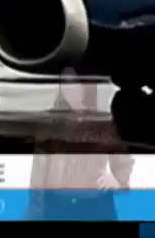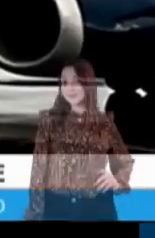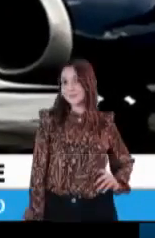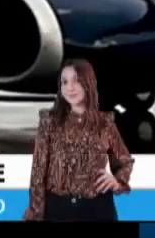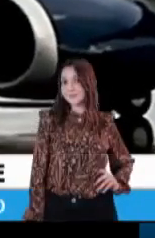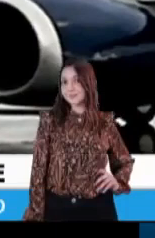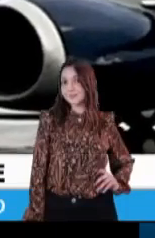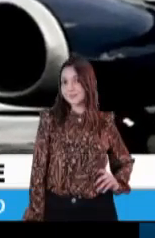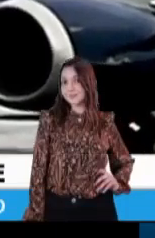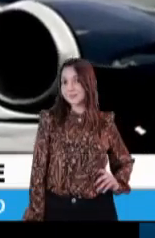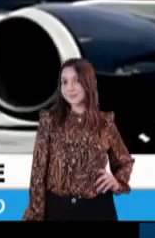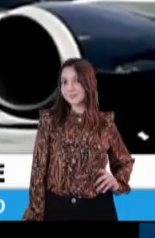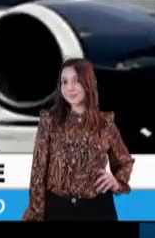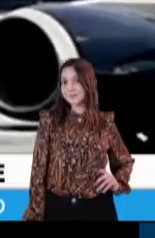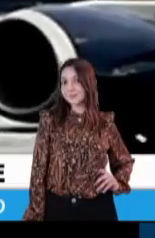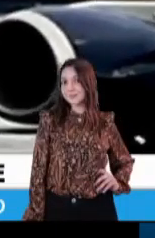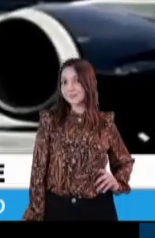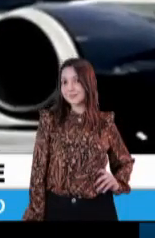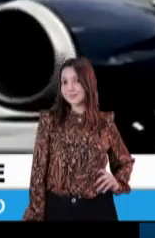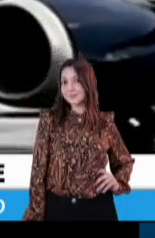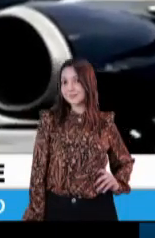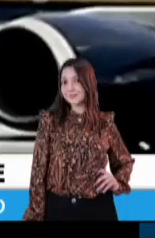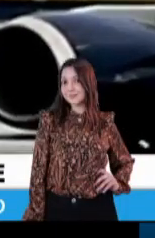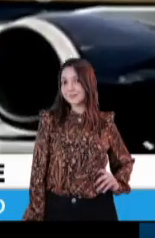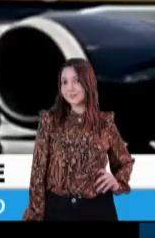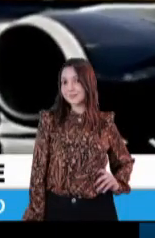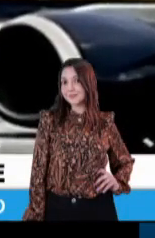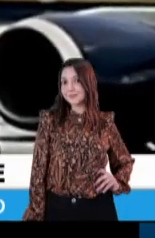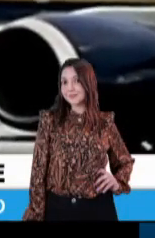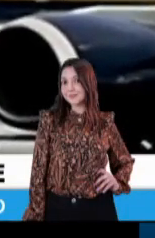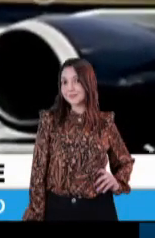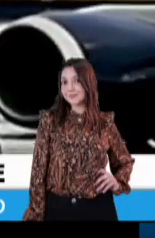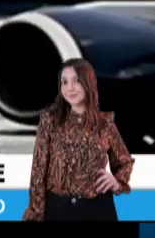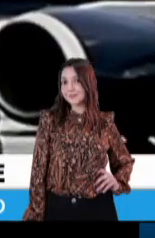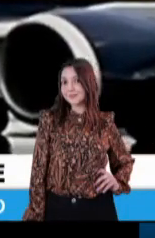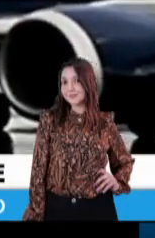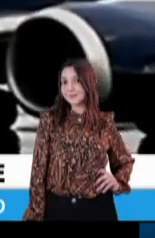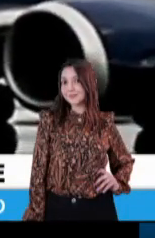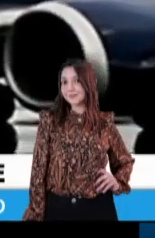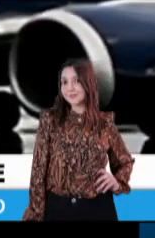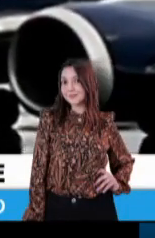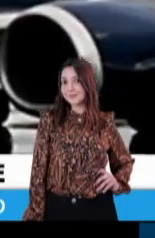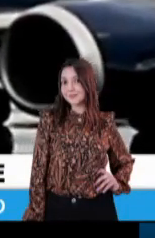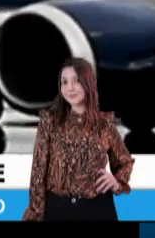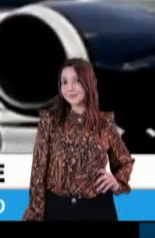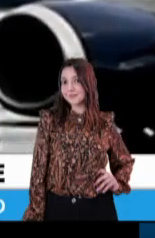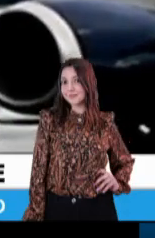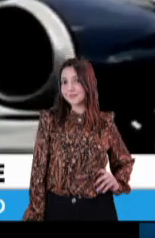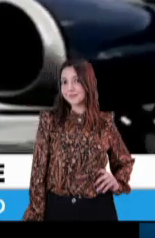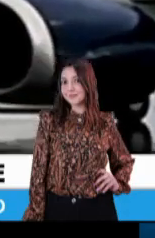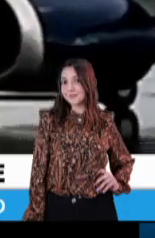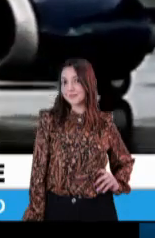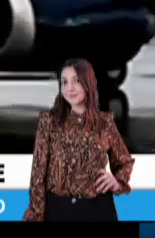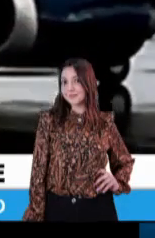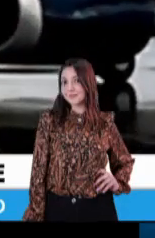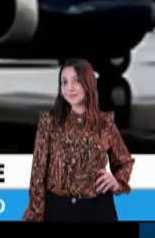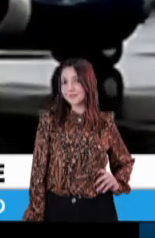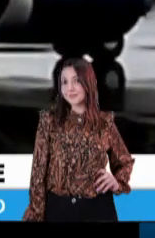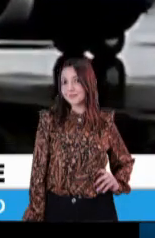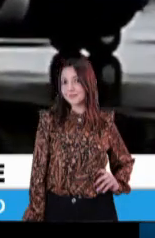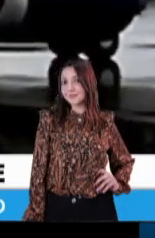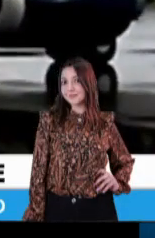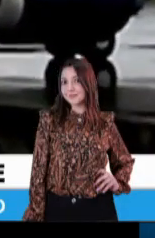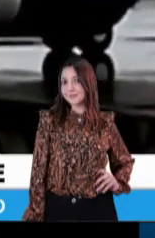buenos días. Claro, una hora de vuelo, ya nos encontramos acá en el Aeropuerto Internacional La Araucanía. Ustedes pueden ver